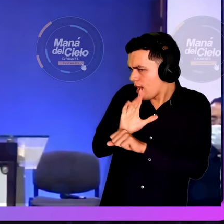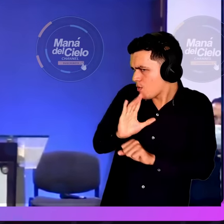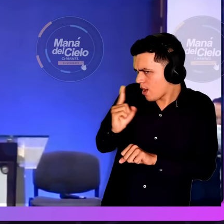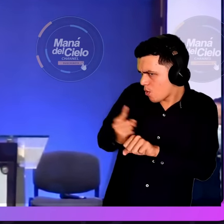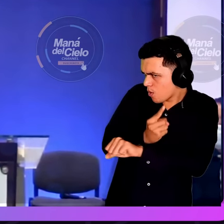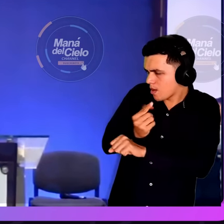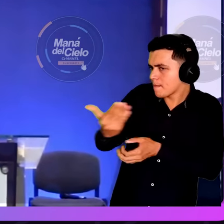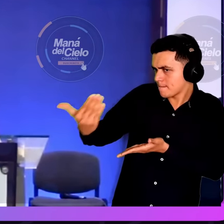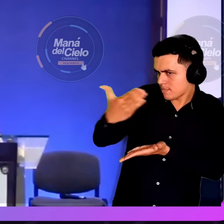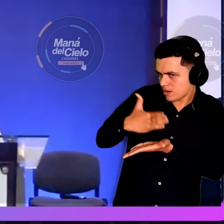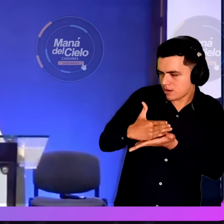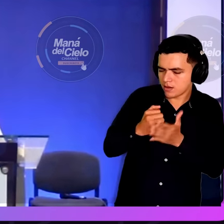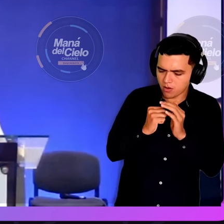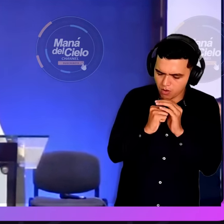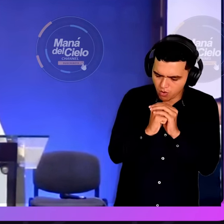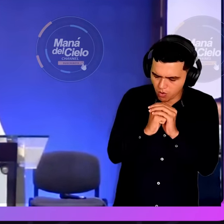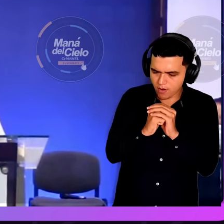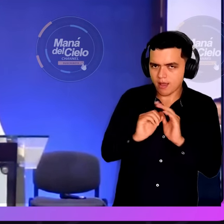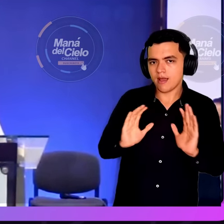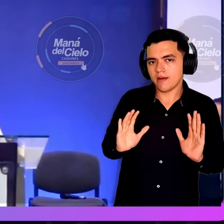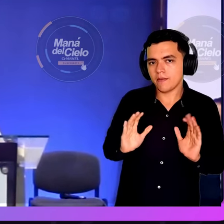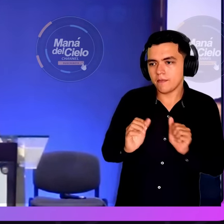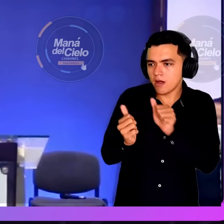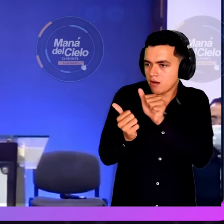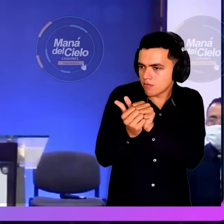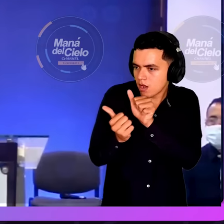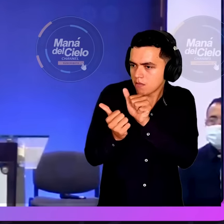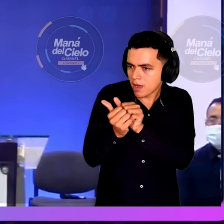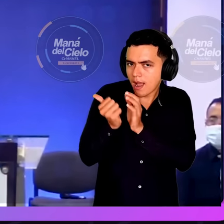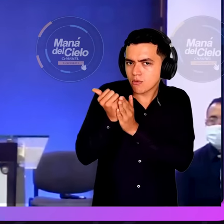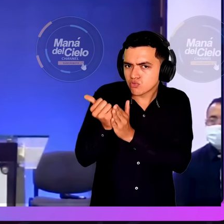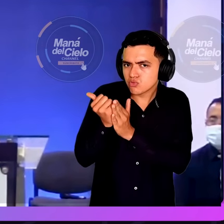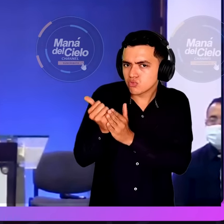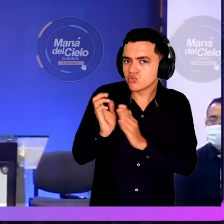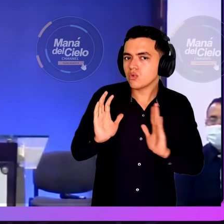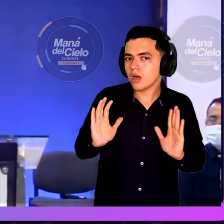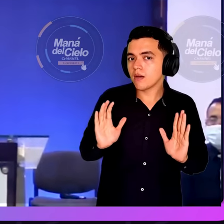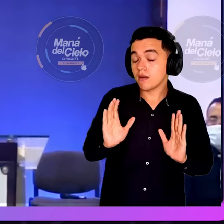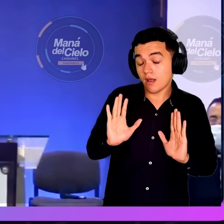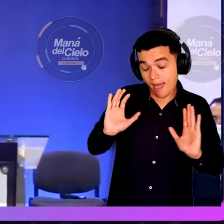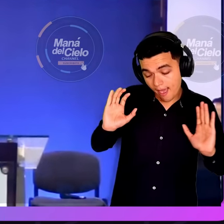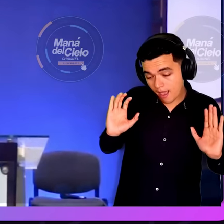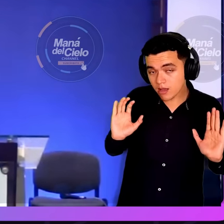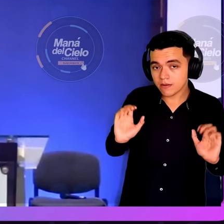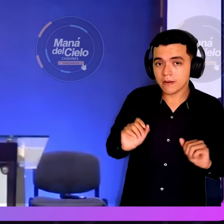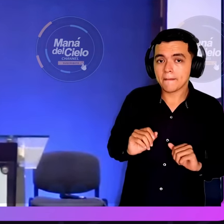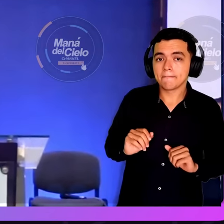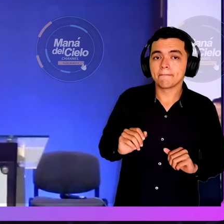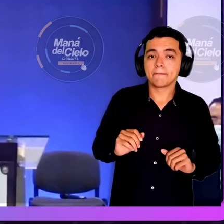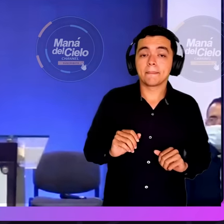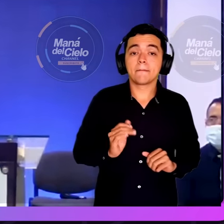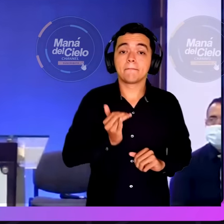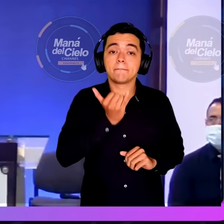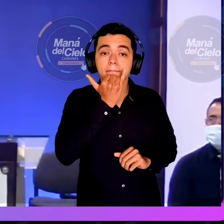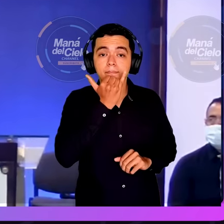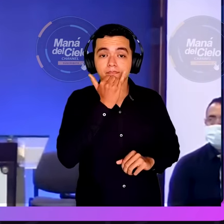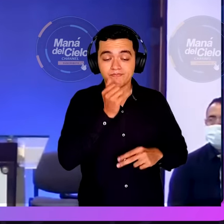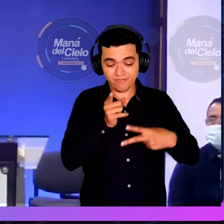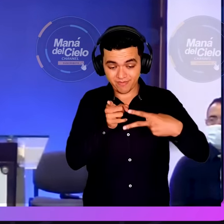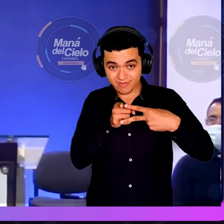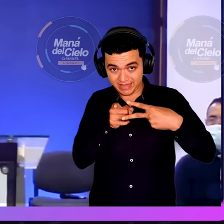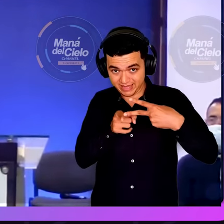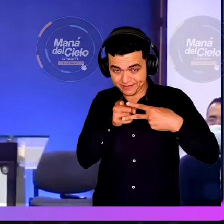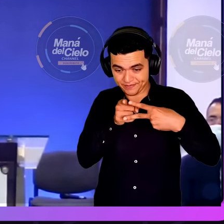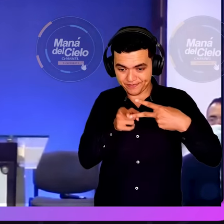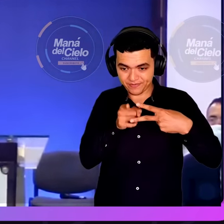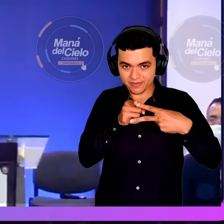por los descarriados. Y llegó esa muchacha. Esa muchacha ya había sido bautizada, en fin. Y la muchacha había caído en la